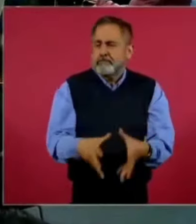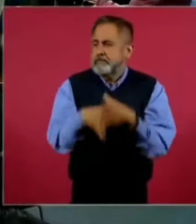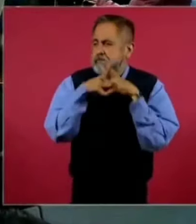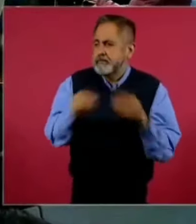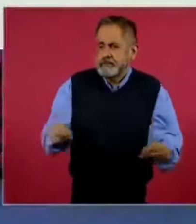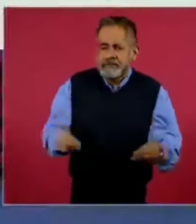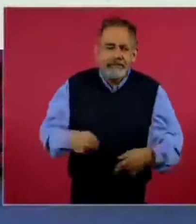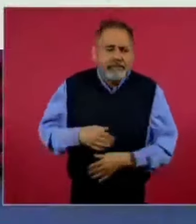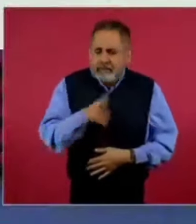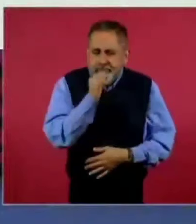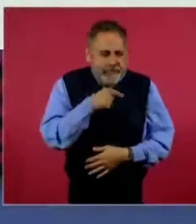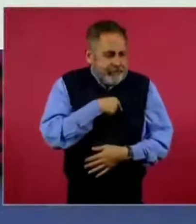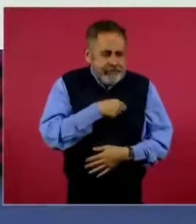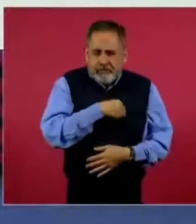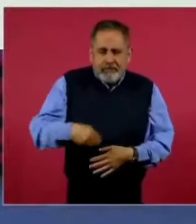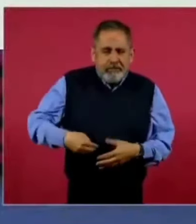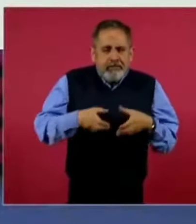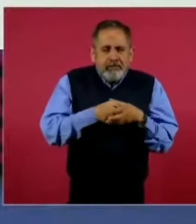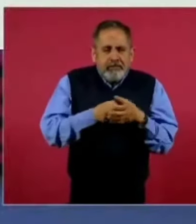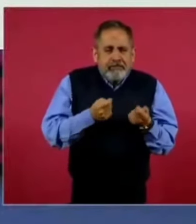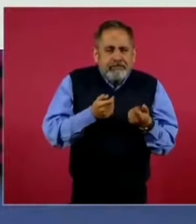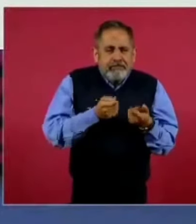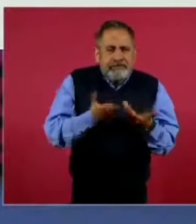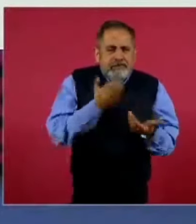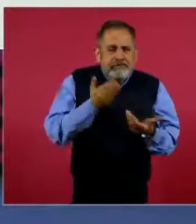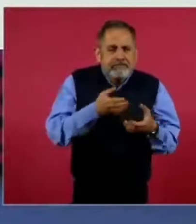un intrincado encubrimiento.